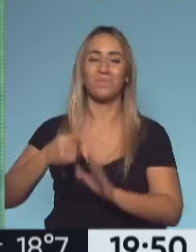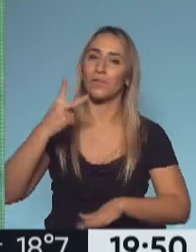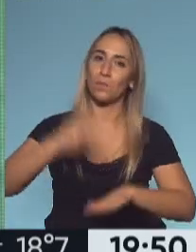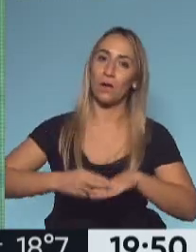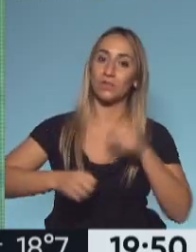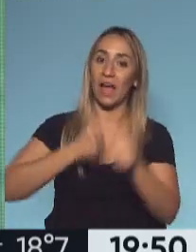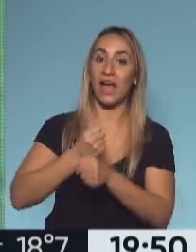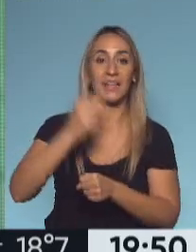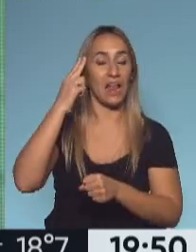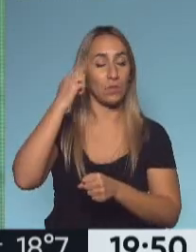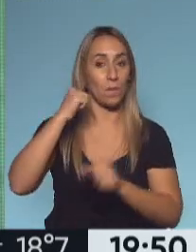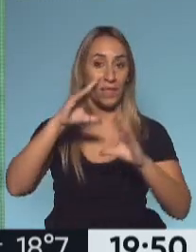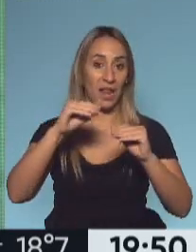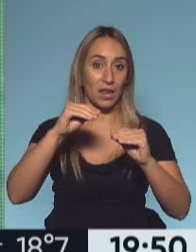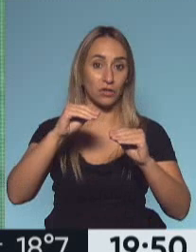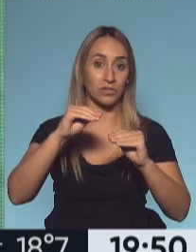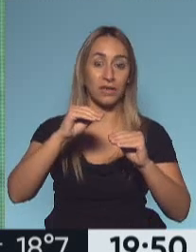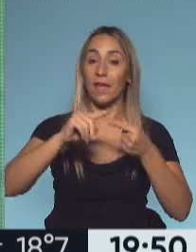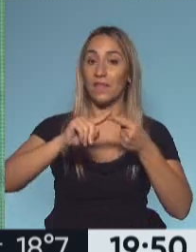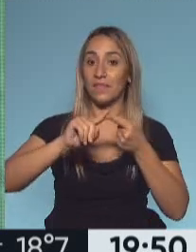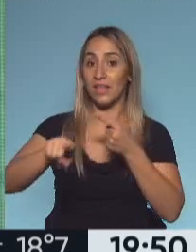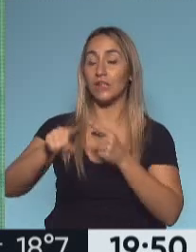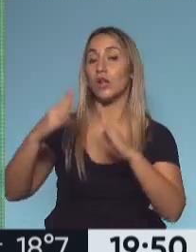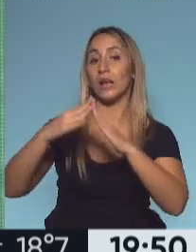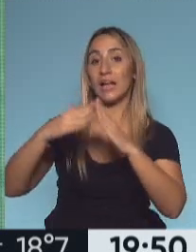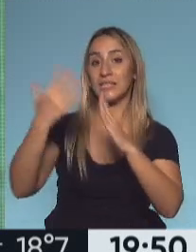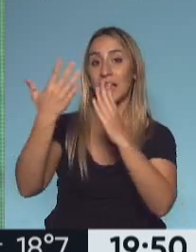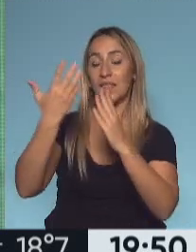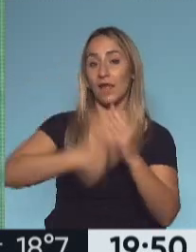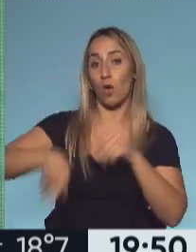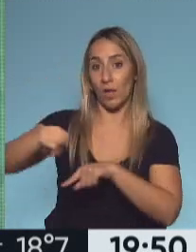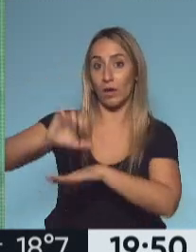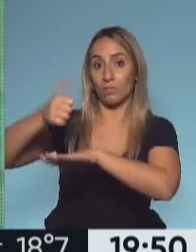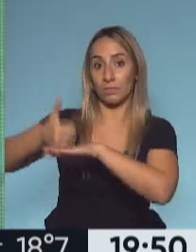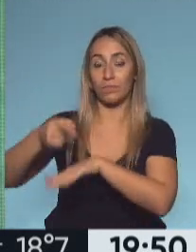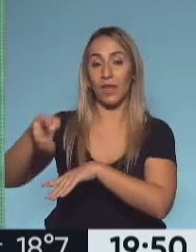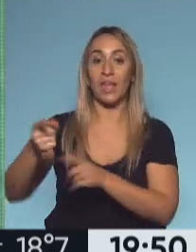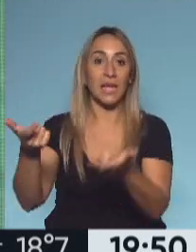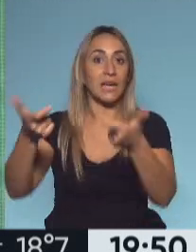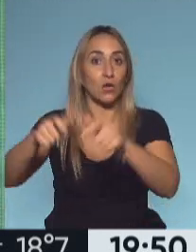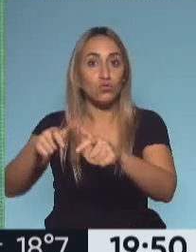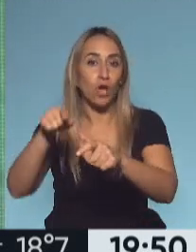hasta las 21, ya mismo cuando volvamos a Casa de Gobierno, allí donde en este momento las